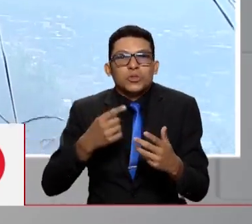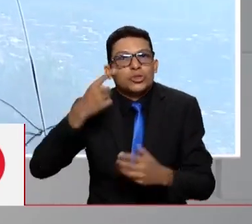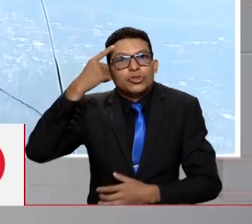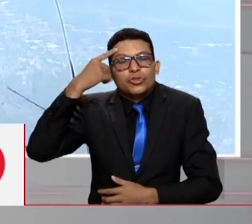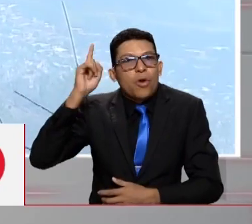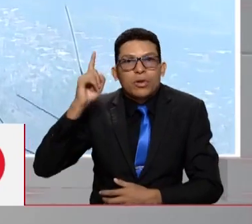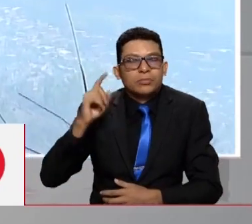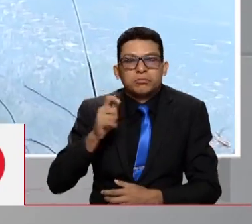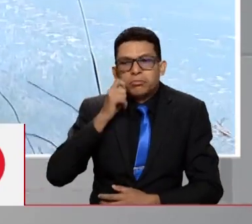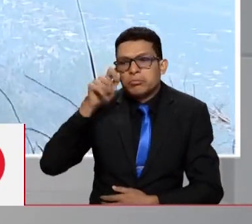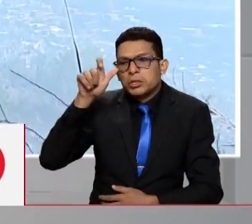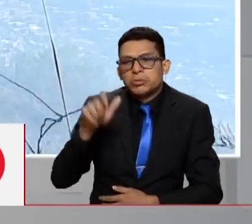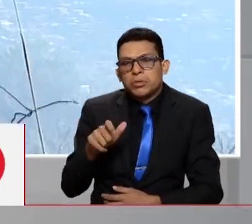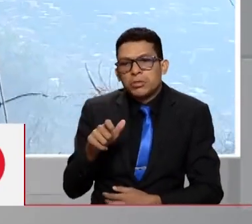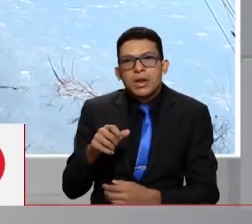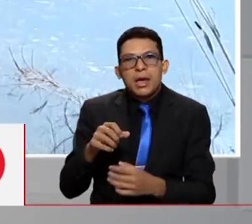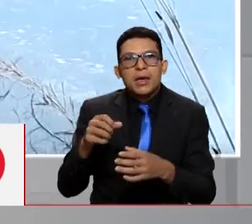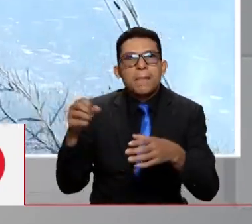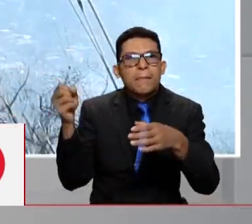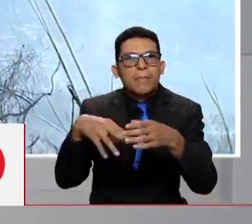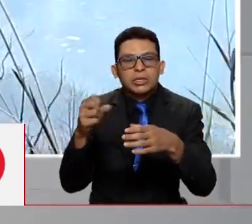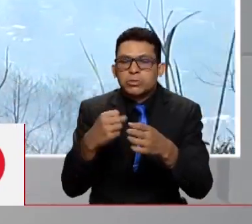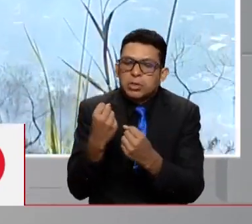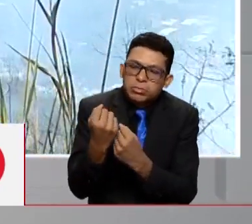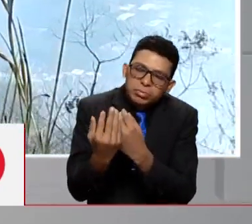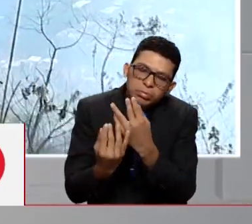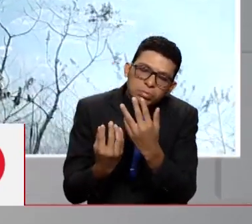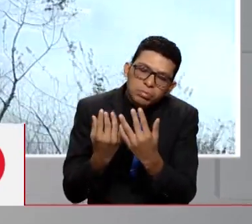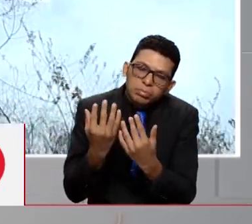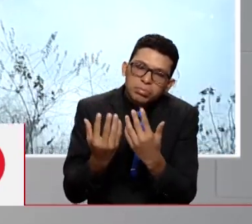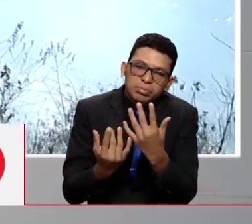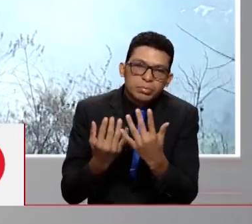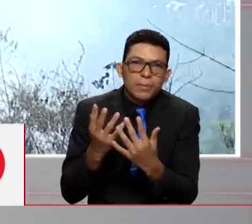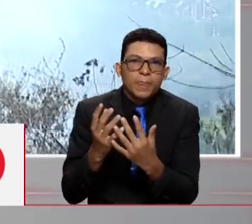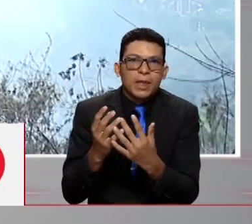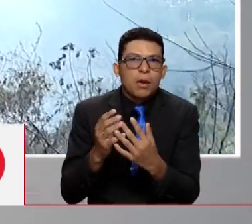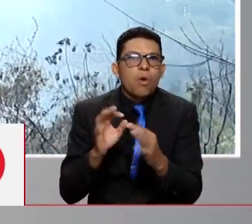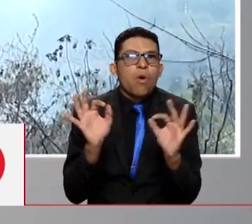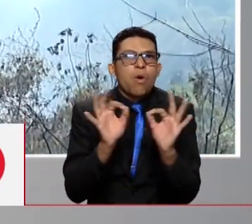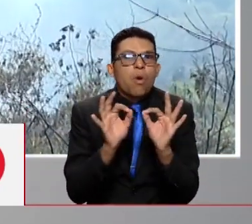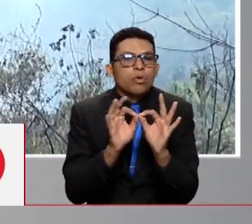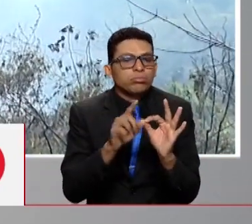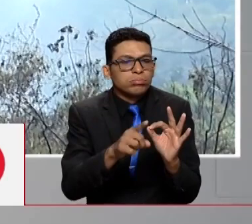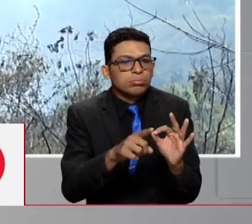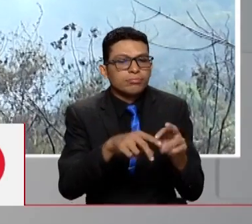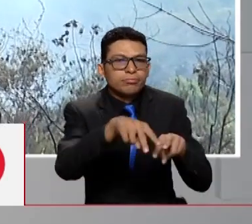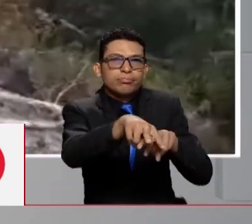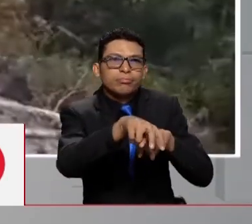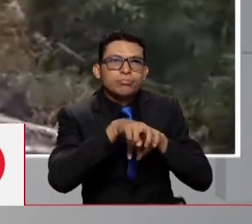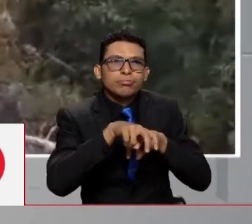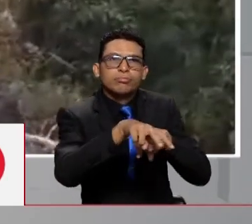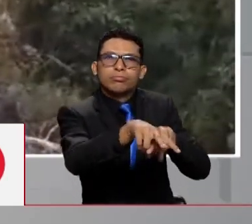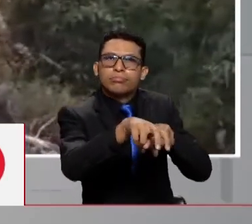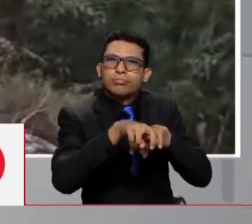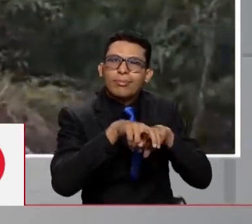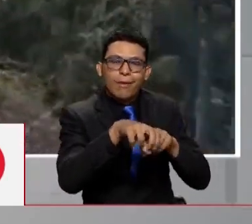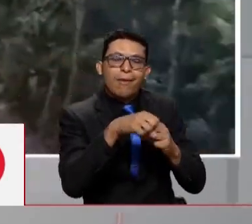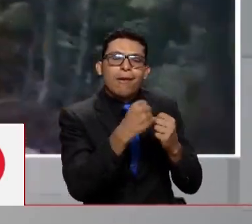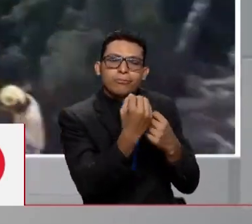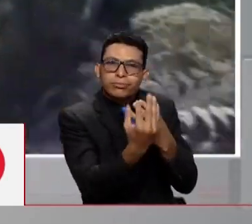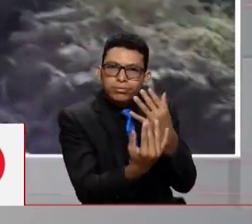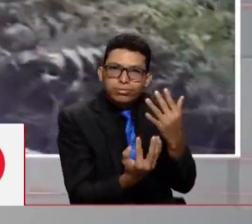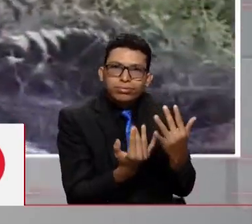Es la persona que quema la basura, es la persona que quema para labores de labranza o es la persona que está